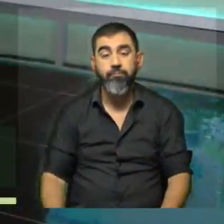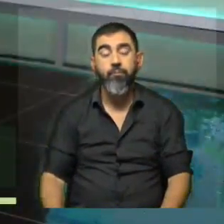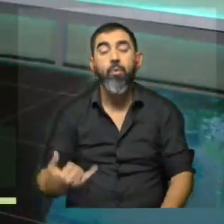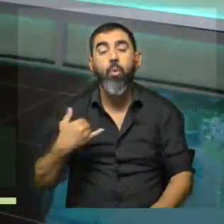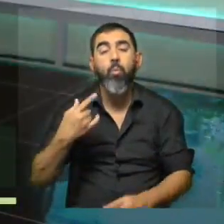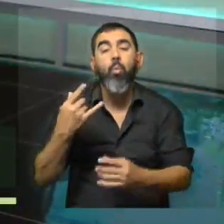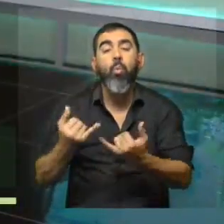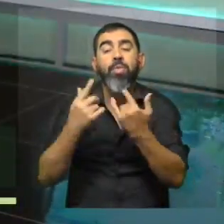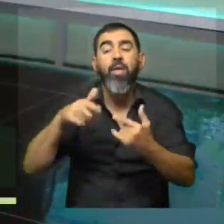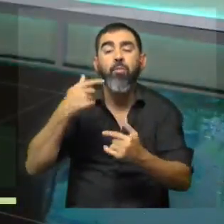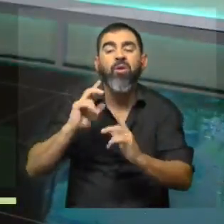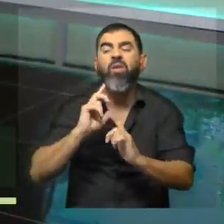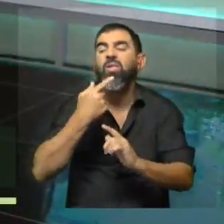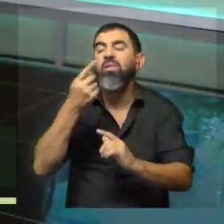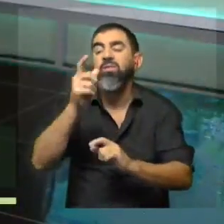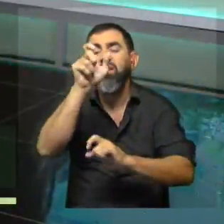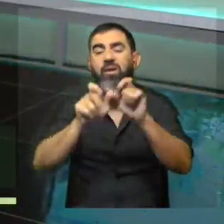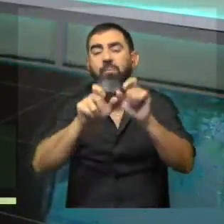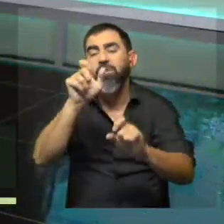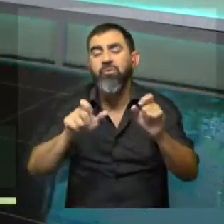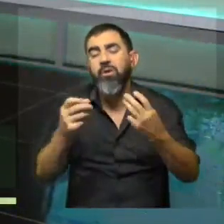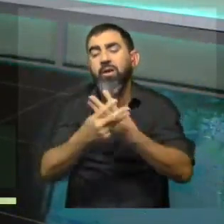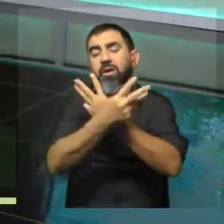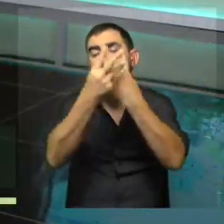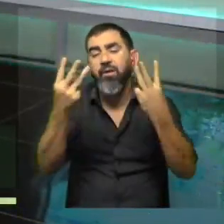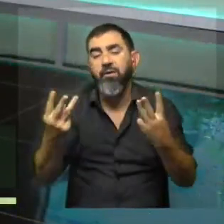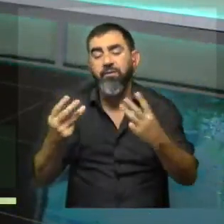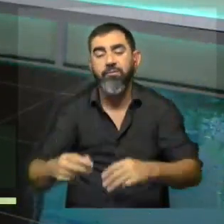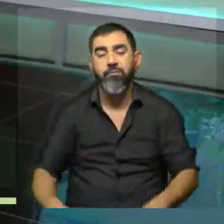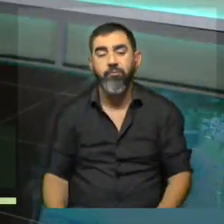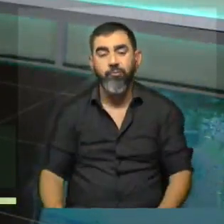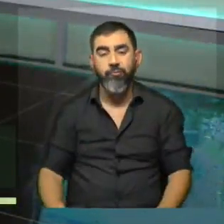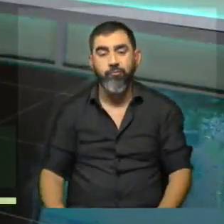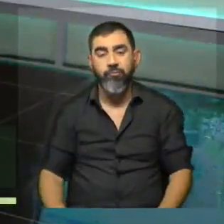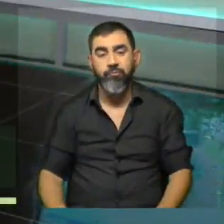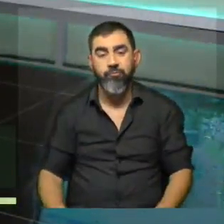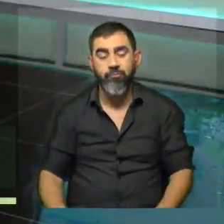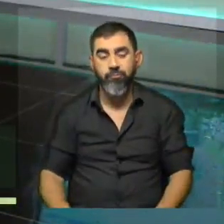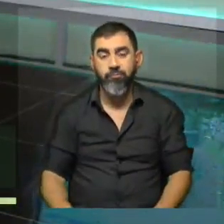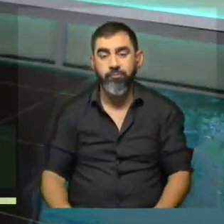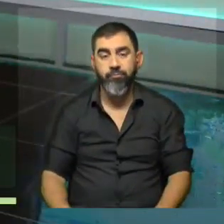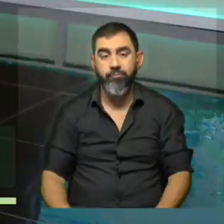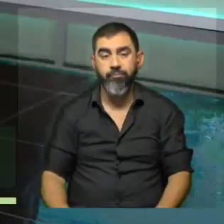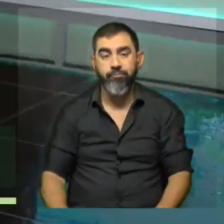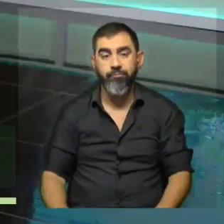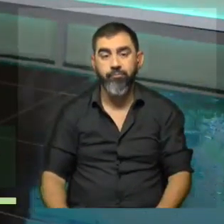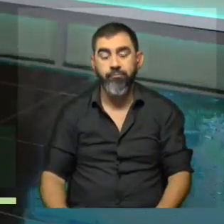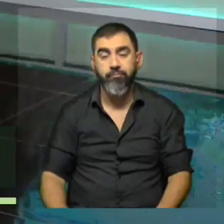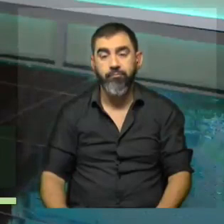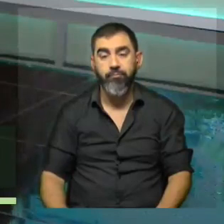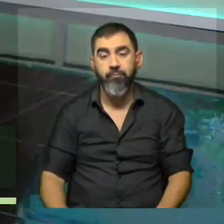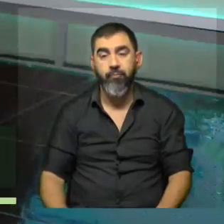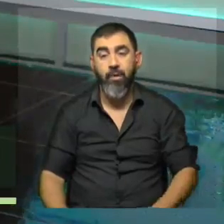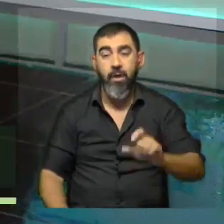día después Qué dice la gente que dice el pueblo brasileño después de este incidente violento el día de ayer las personas